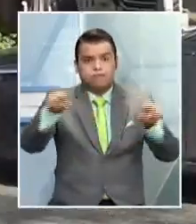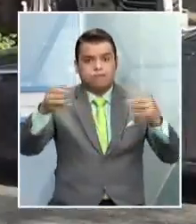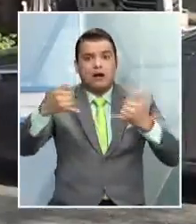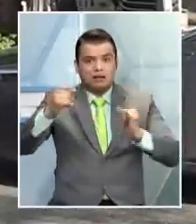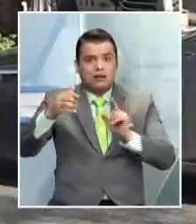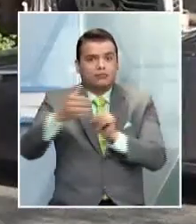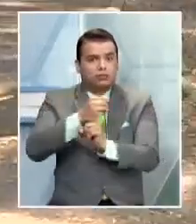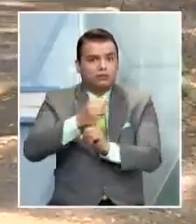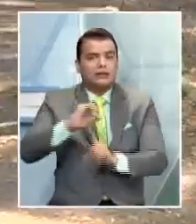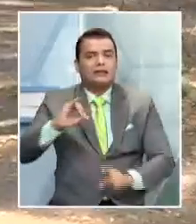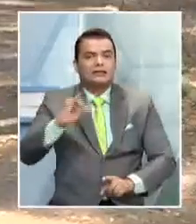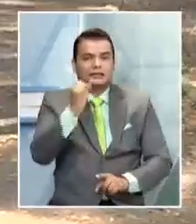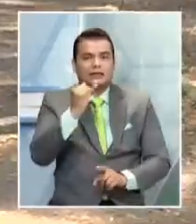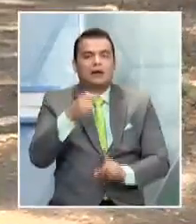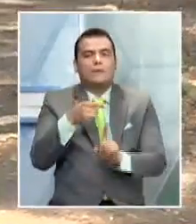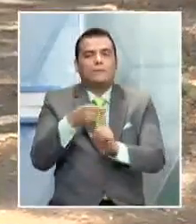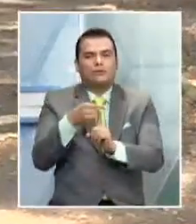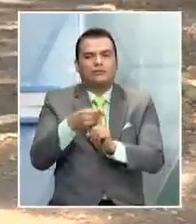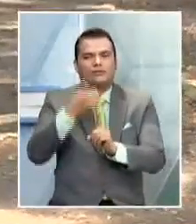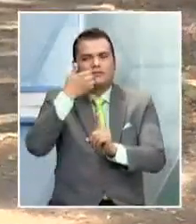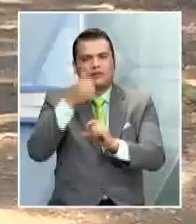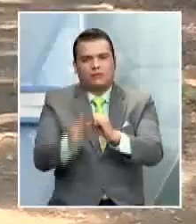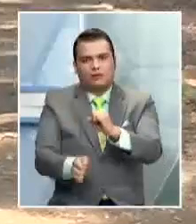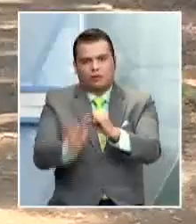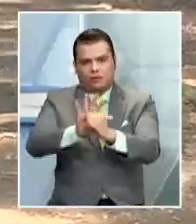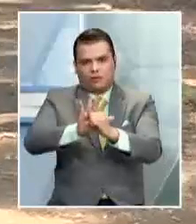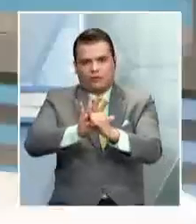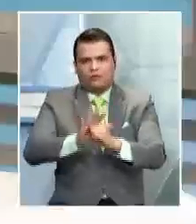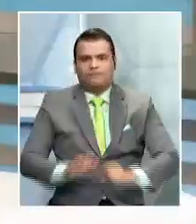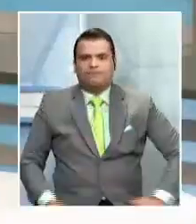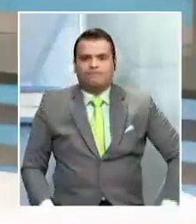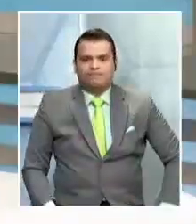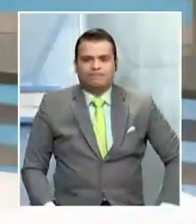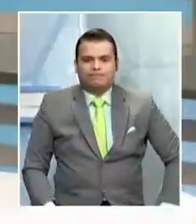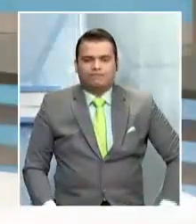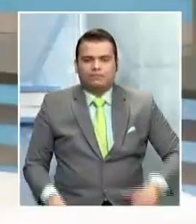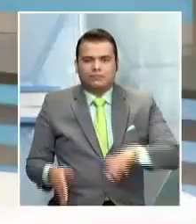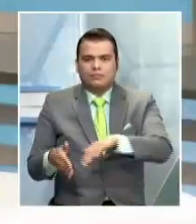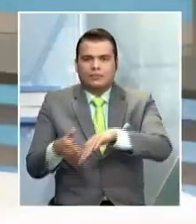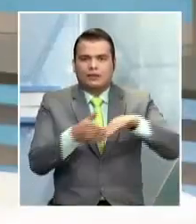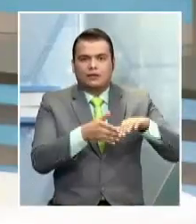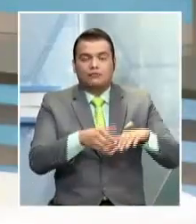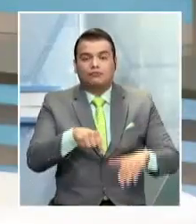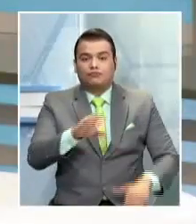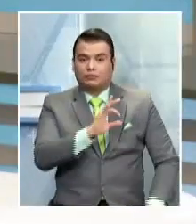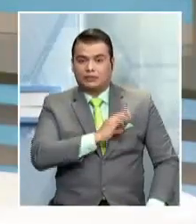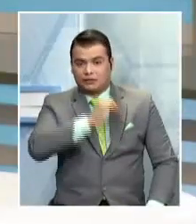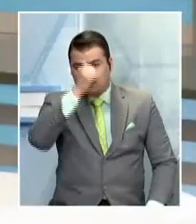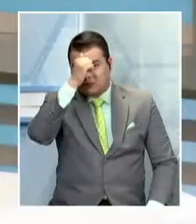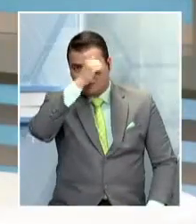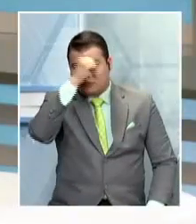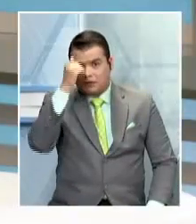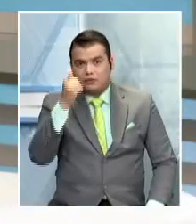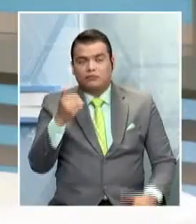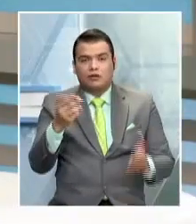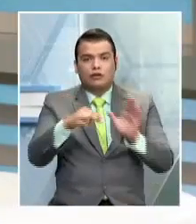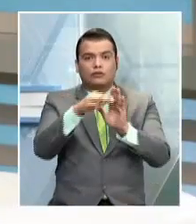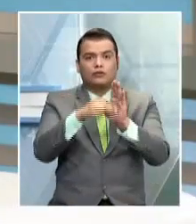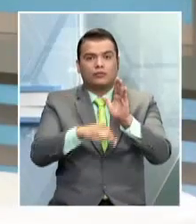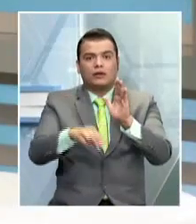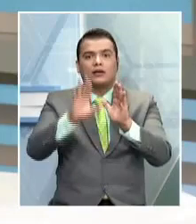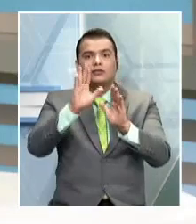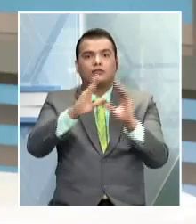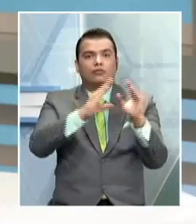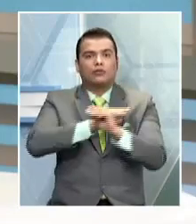que se les ha tomado la prueba de PCR y salen positivos. Para este fin de semana habrá flexibilización en